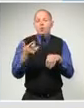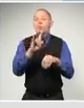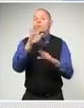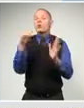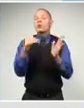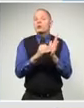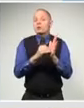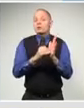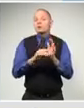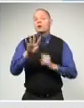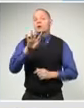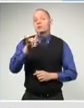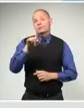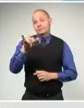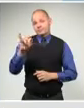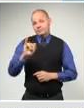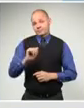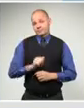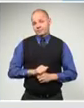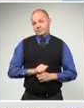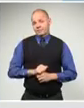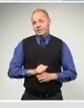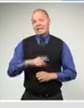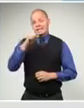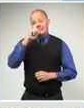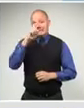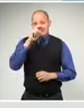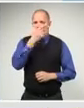9.417 niños, jóvenes,